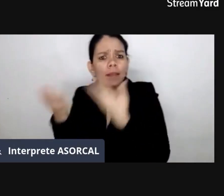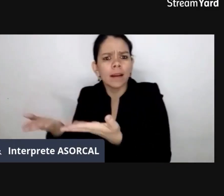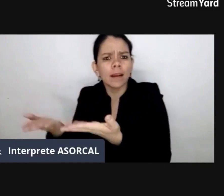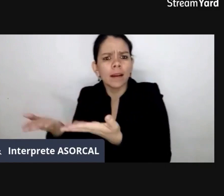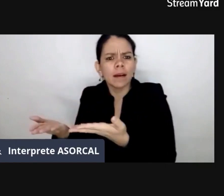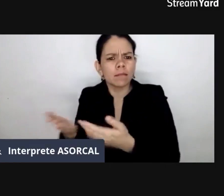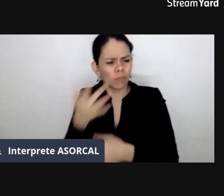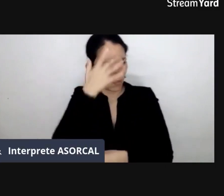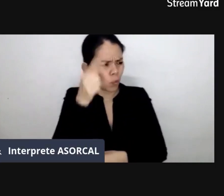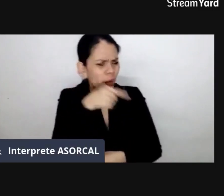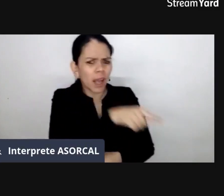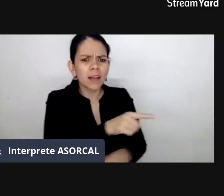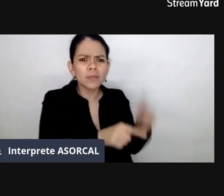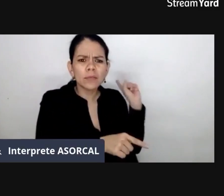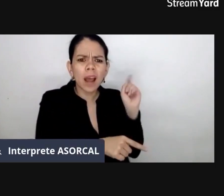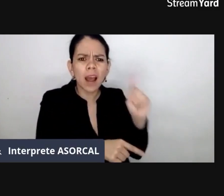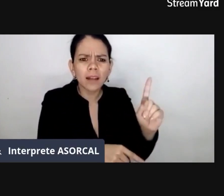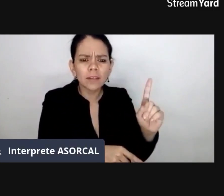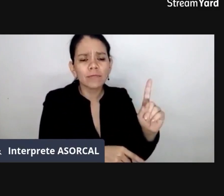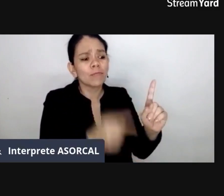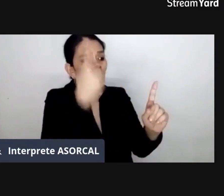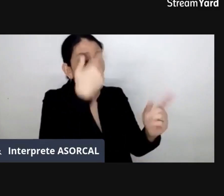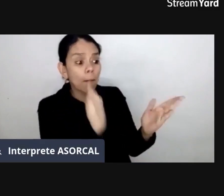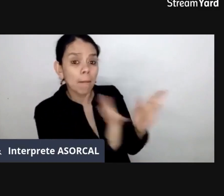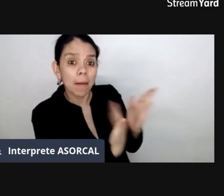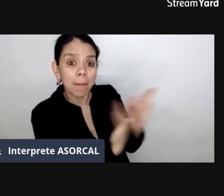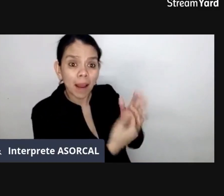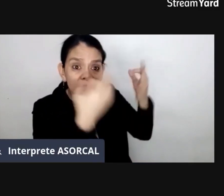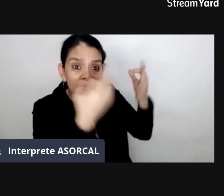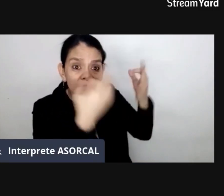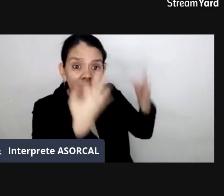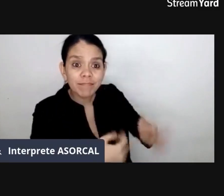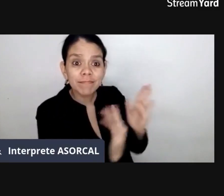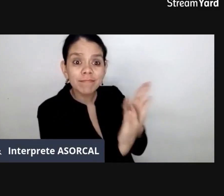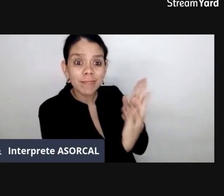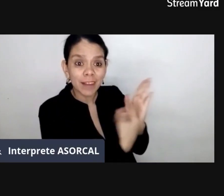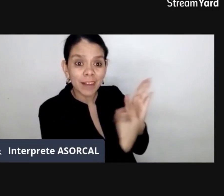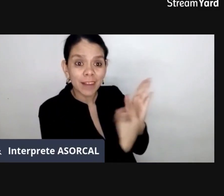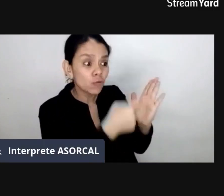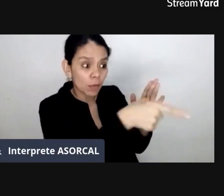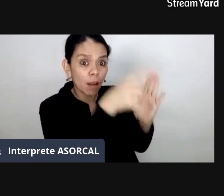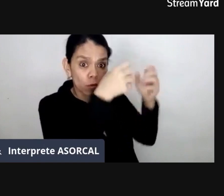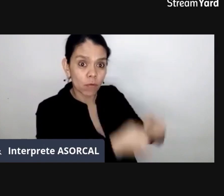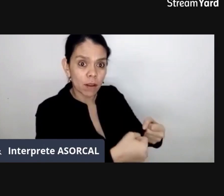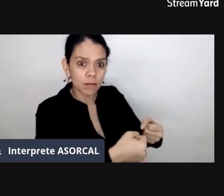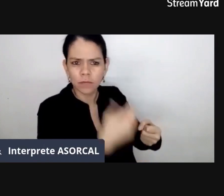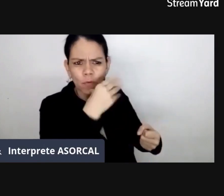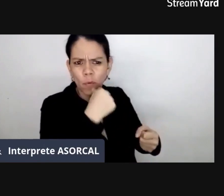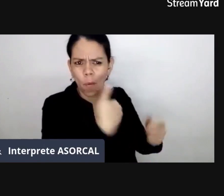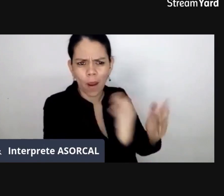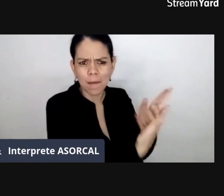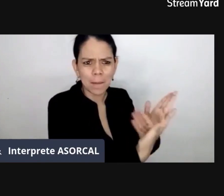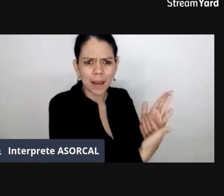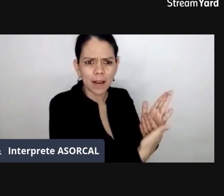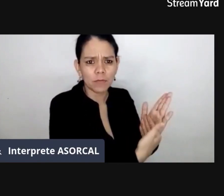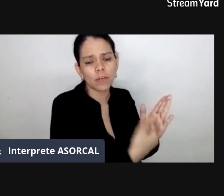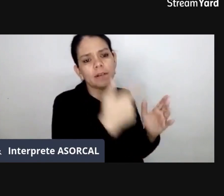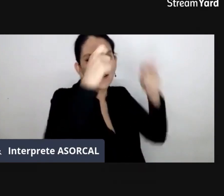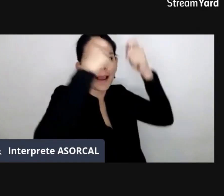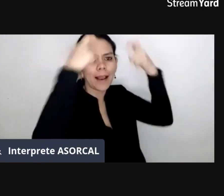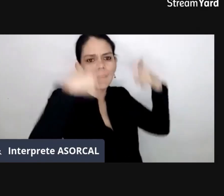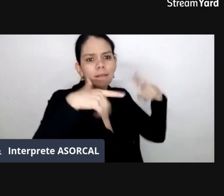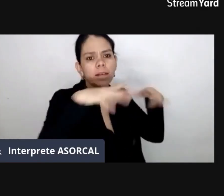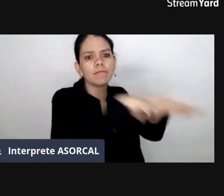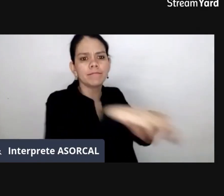El Estado las vendió a quien quiso o a quien pudo comprarlas y los nuevos dueños se dedicaron a producir